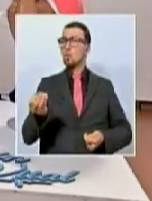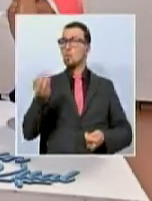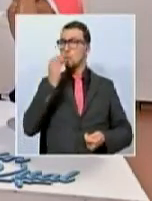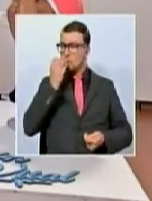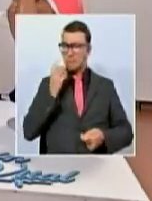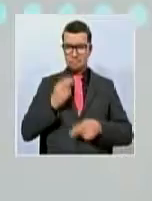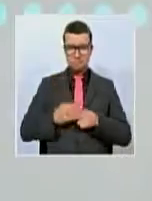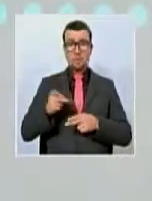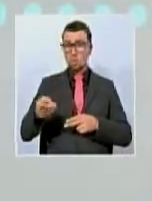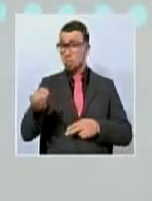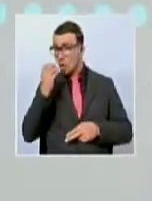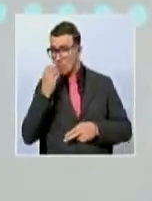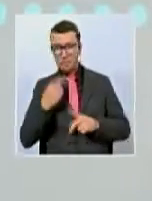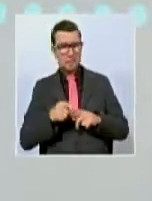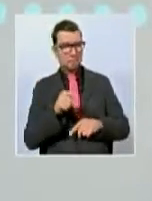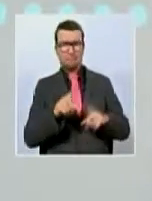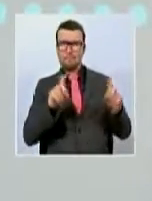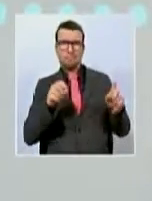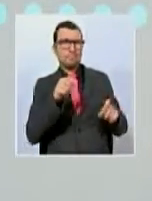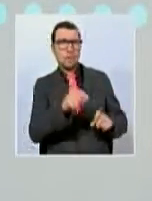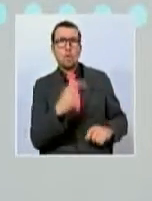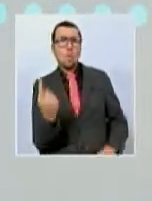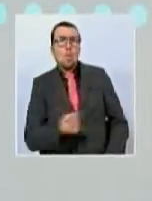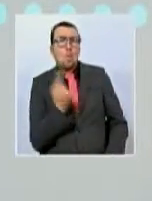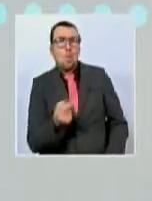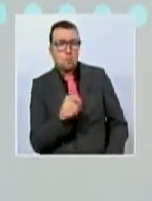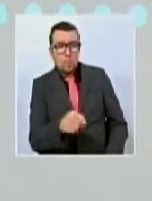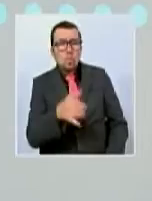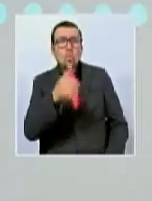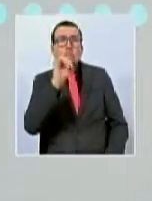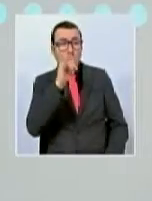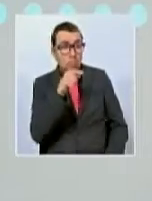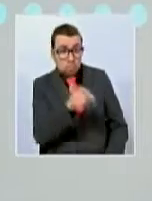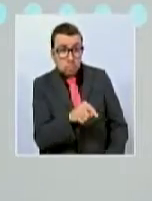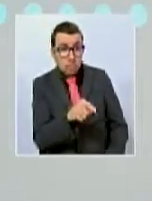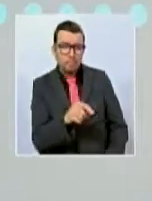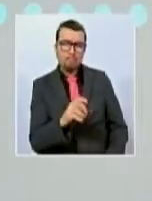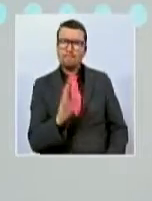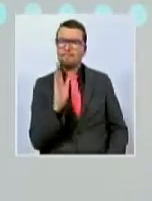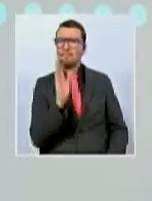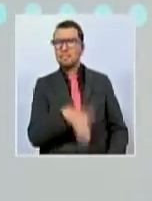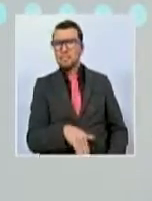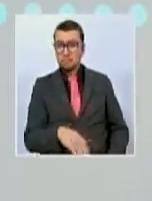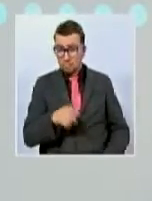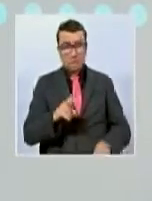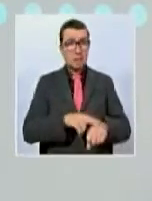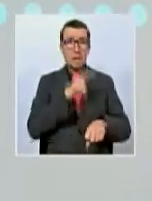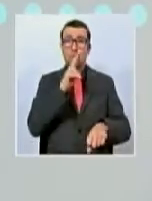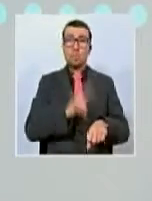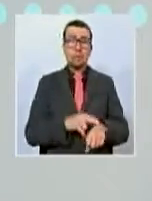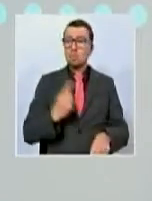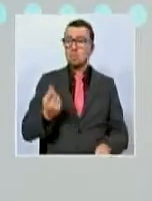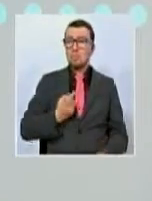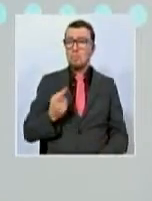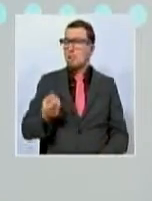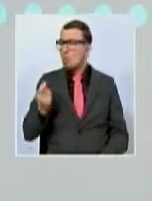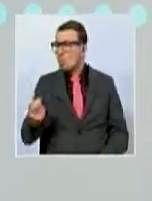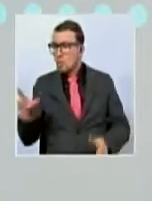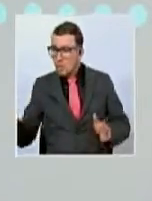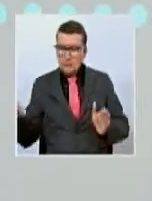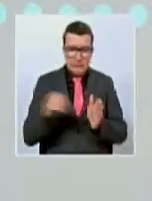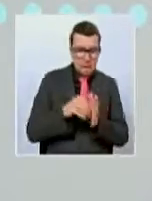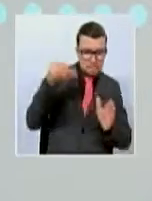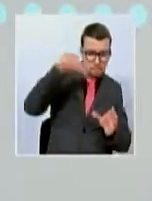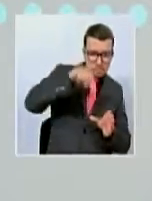ese jugo, entre comillas, como usted bien lo decía, cabe, ¿cierto? Aunque solamente de natural tenga la pulpa de la fruta y el resto